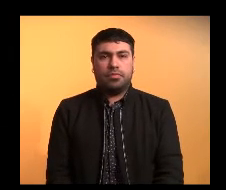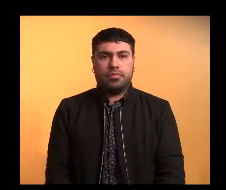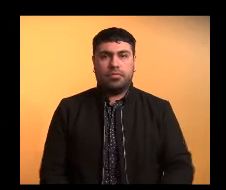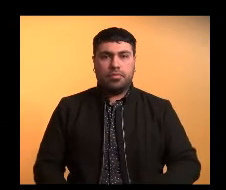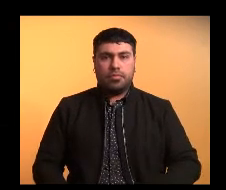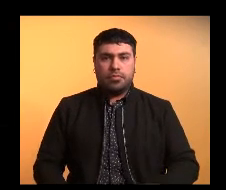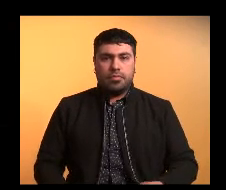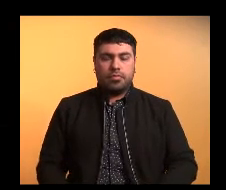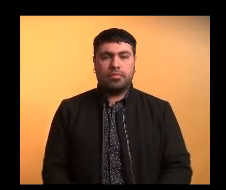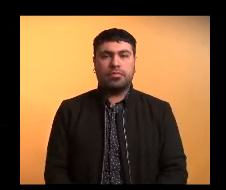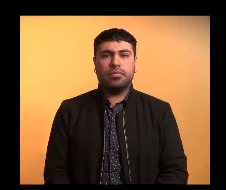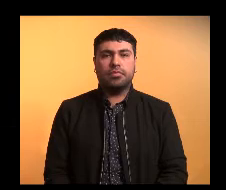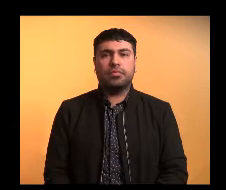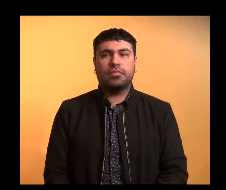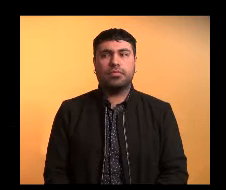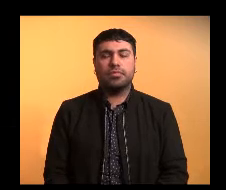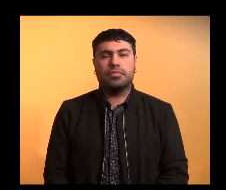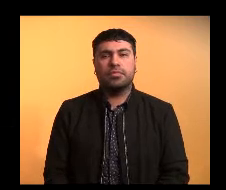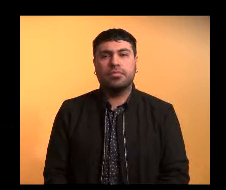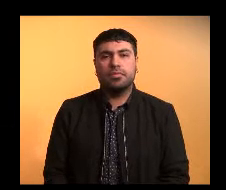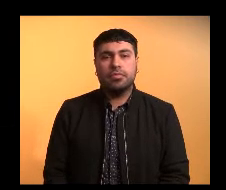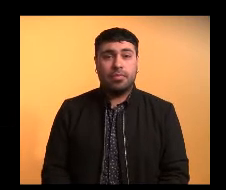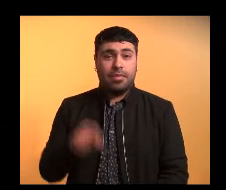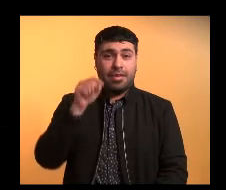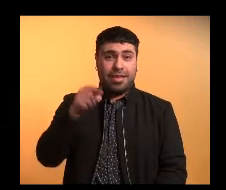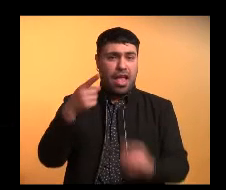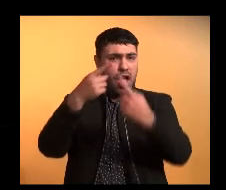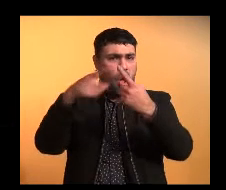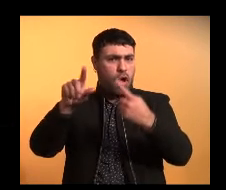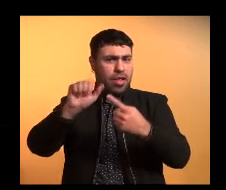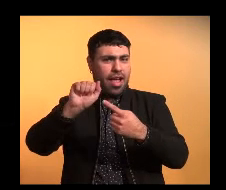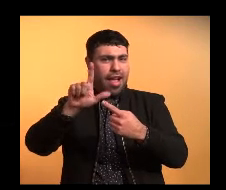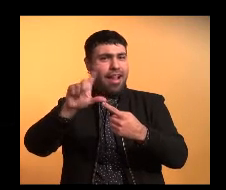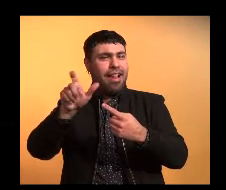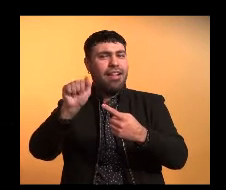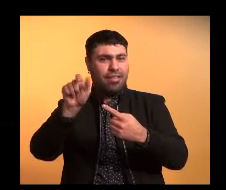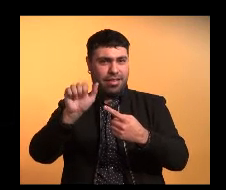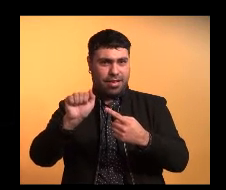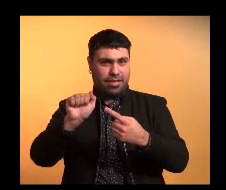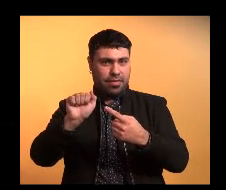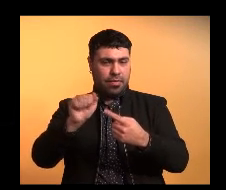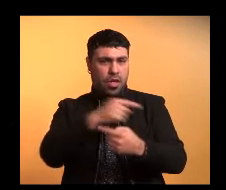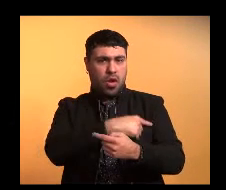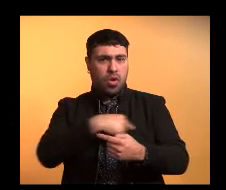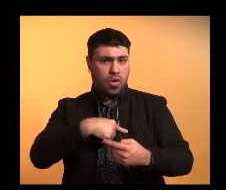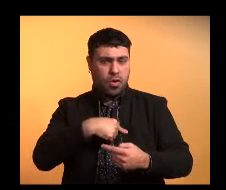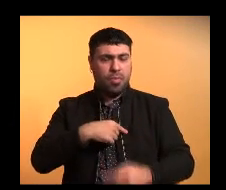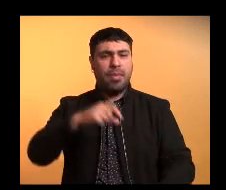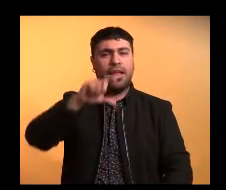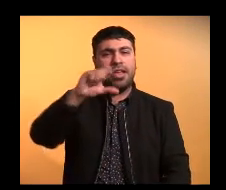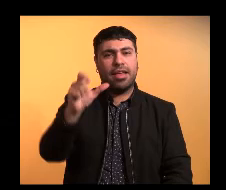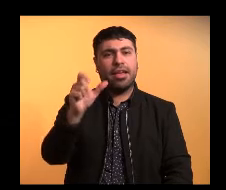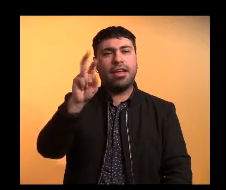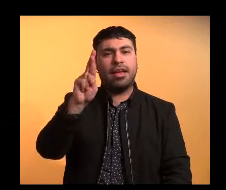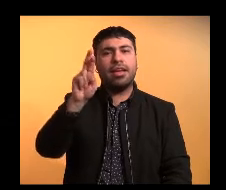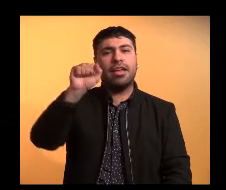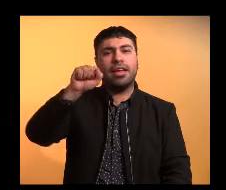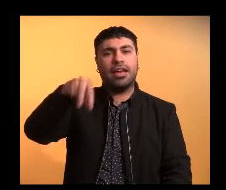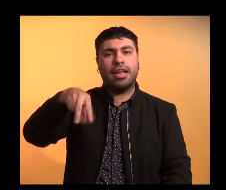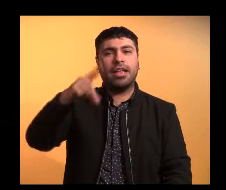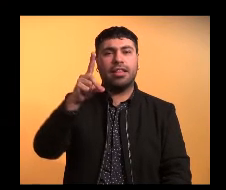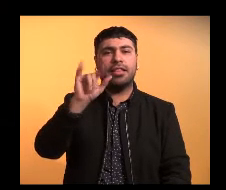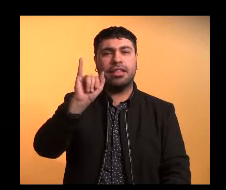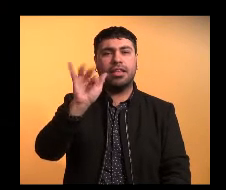también es del orden Desmarestiales, es Himanthotalus grandifolius. De hecho, fíjense en el nombre, grandifolius. Eso ya nos indica